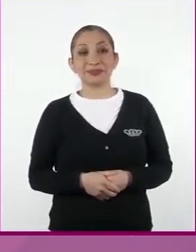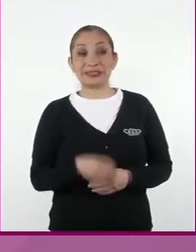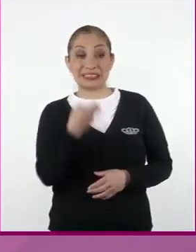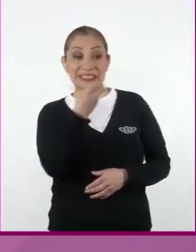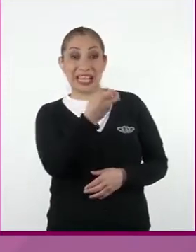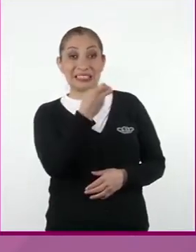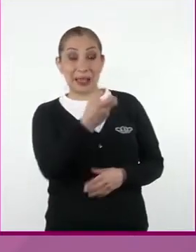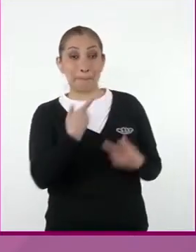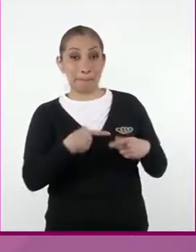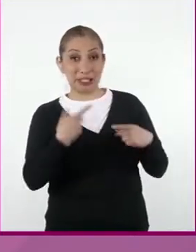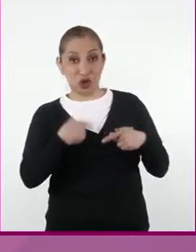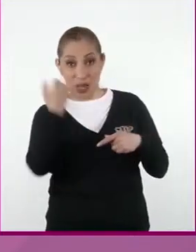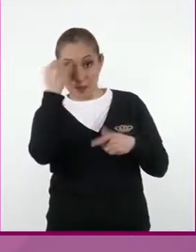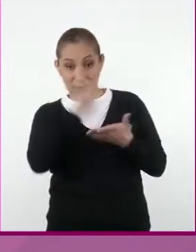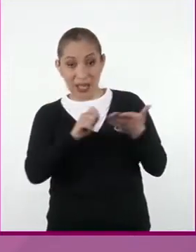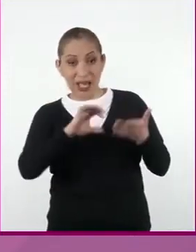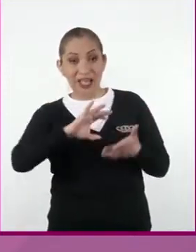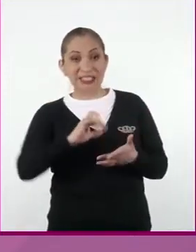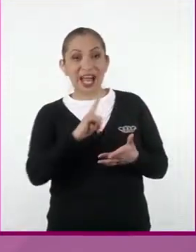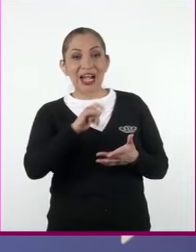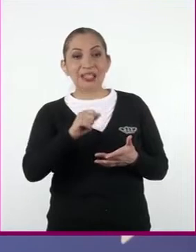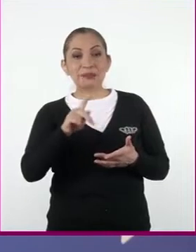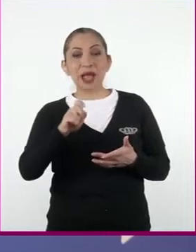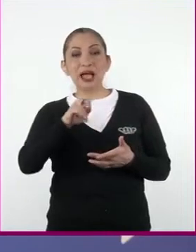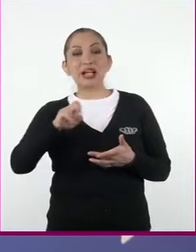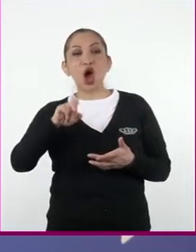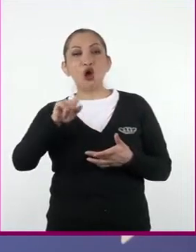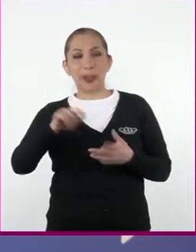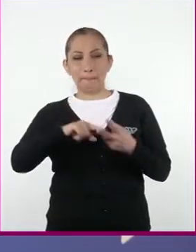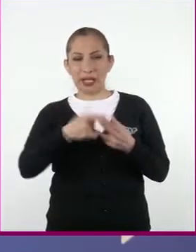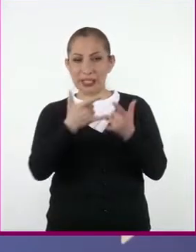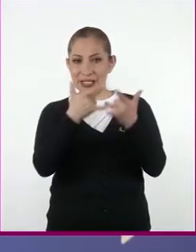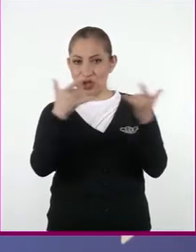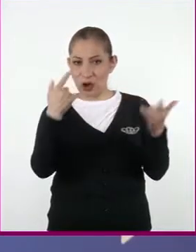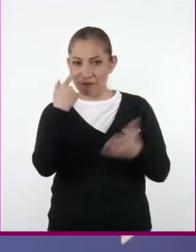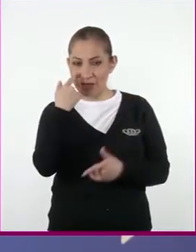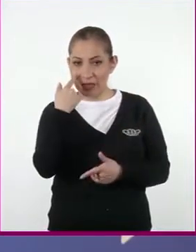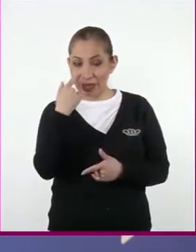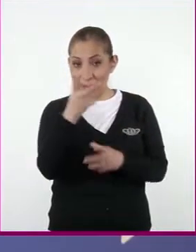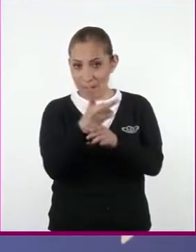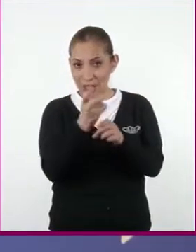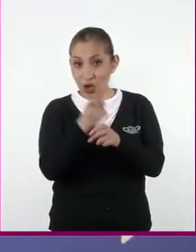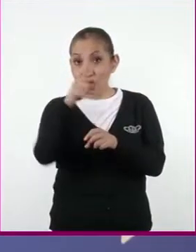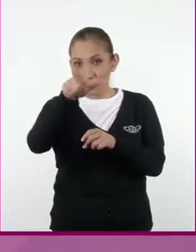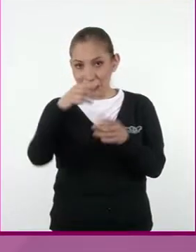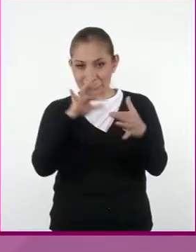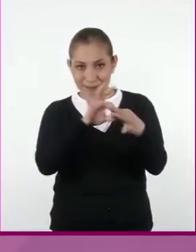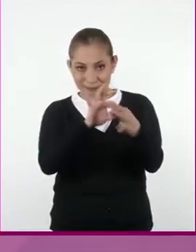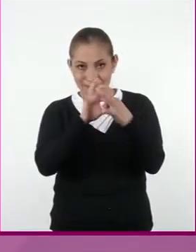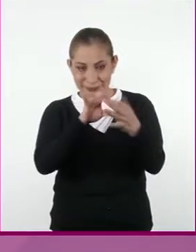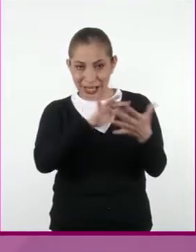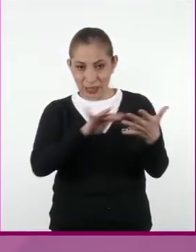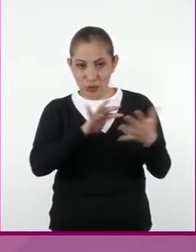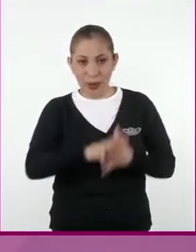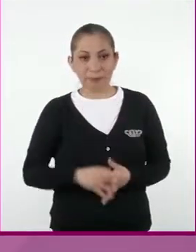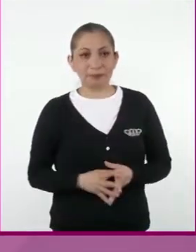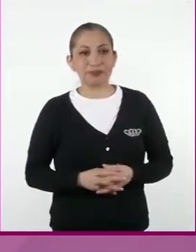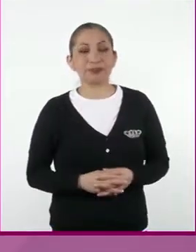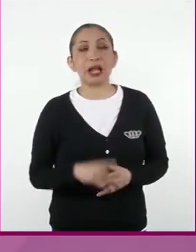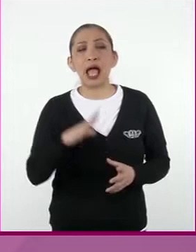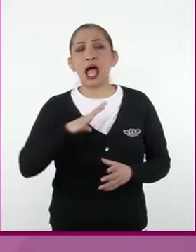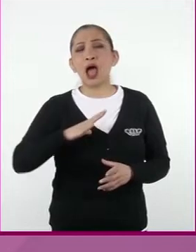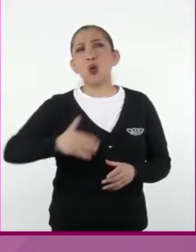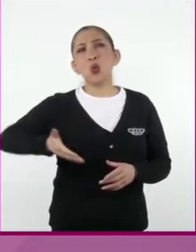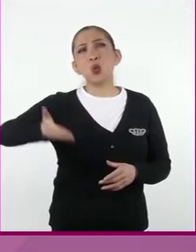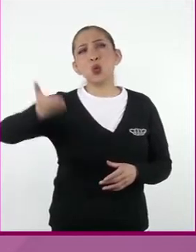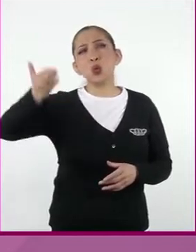Aquí, el autor del cuento, Charles Perrault, comienza así esta historia, que les invito a leer conmigo. Había